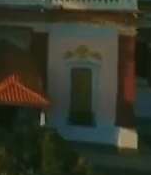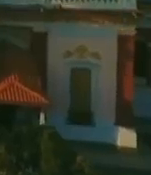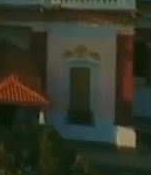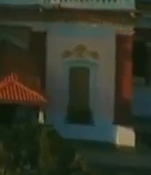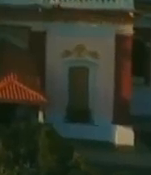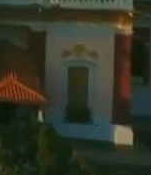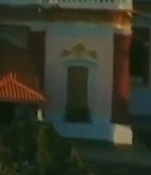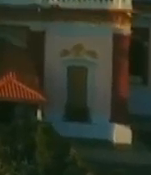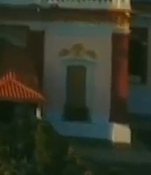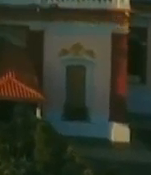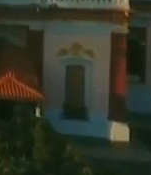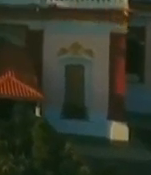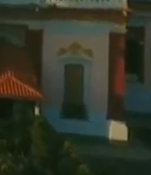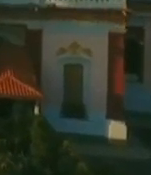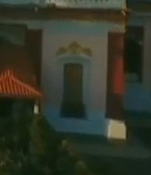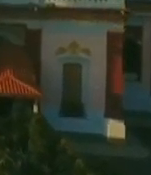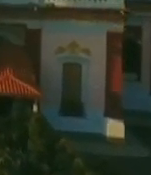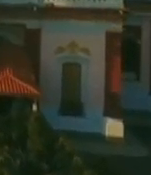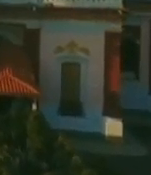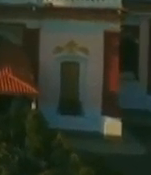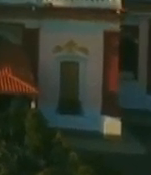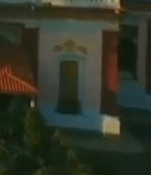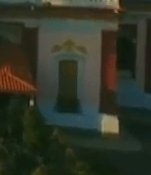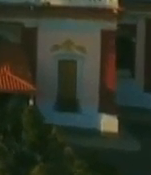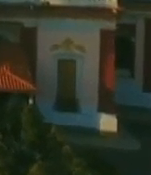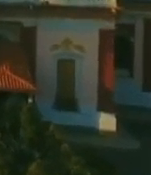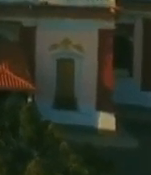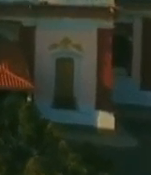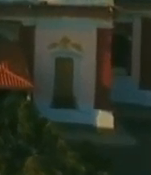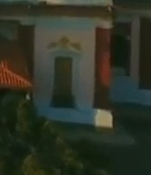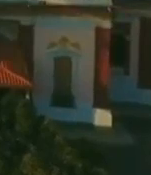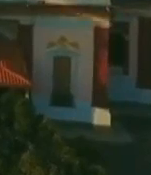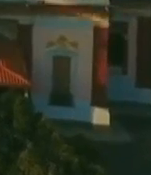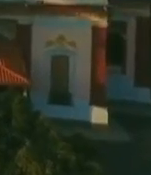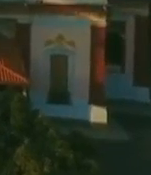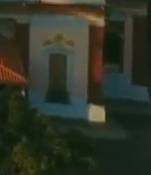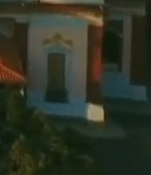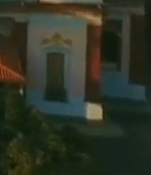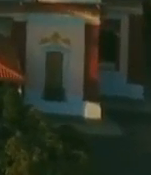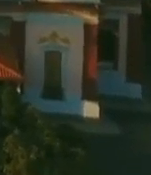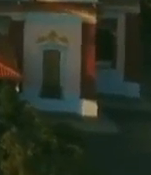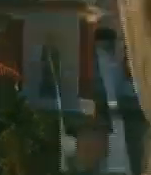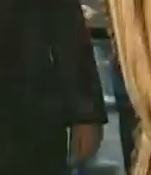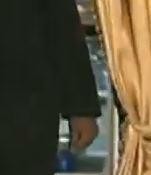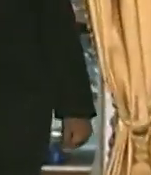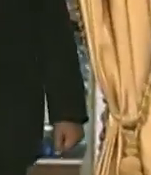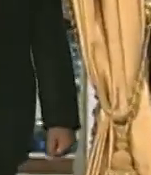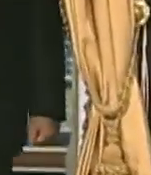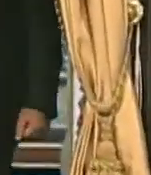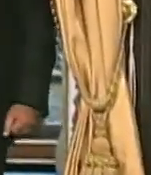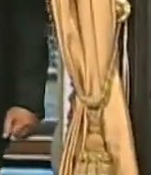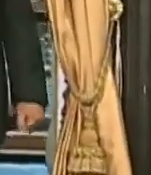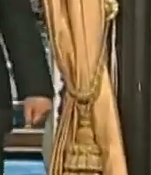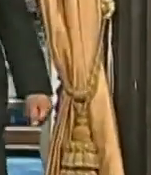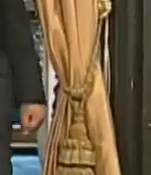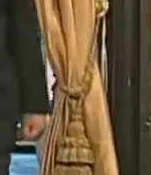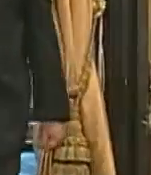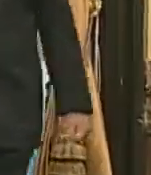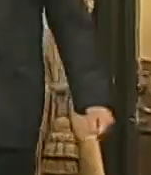Así es, 6:28 de la tarde, nosotros establecemos este contacto informativo desde el Salón Simón Bolívar del Palacio